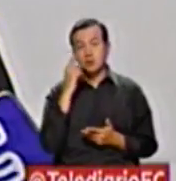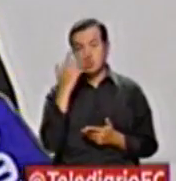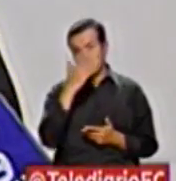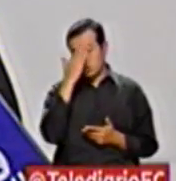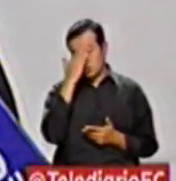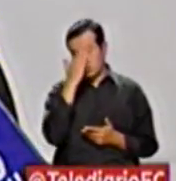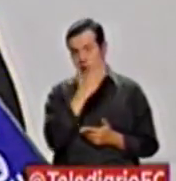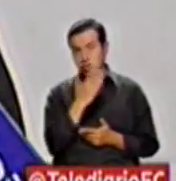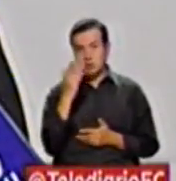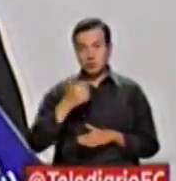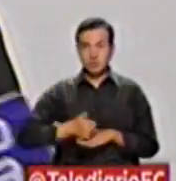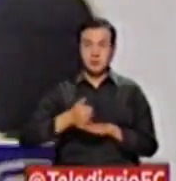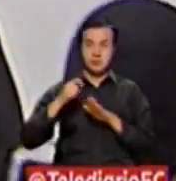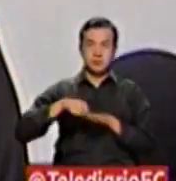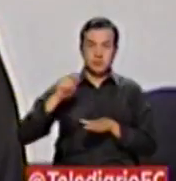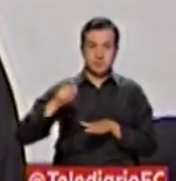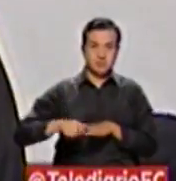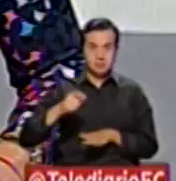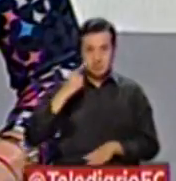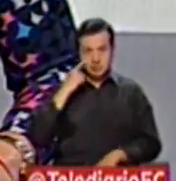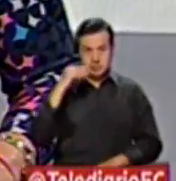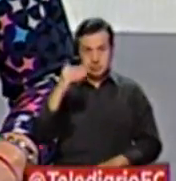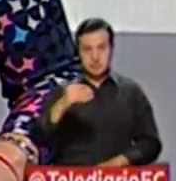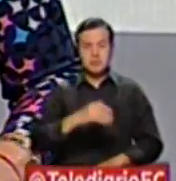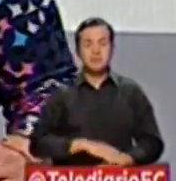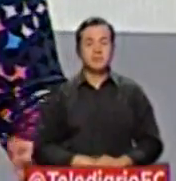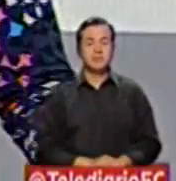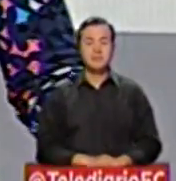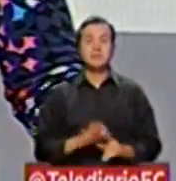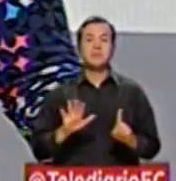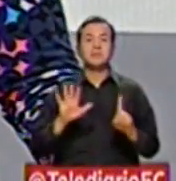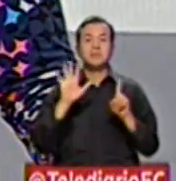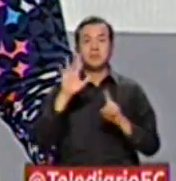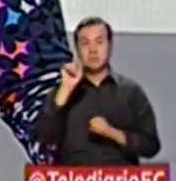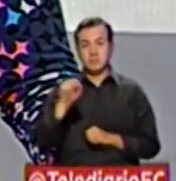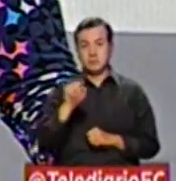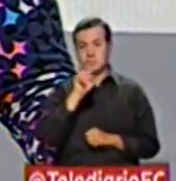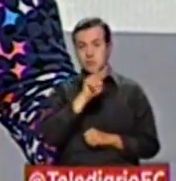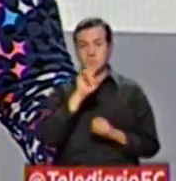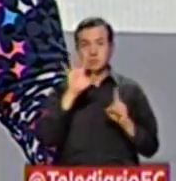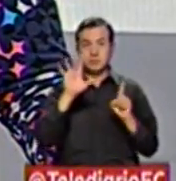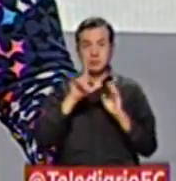el Tribunal Penal. Son las 6 de la mañana con 26 minutos. Ex asesor.